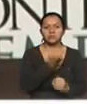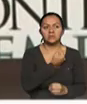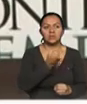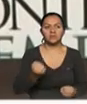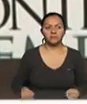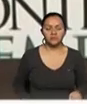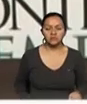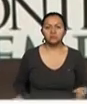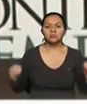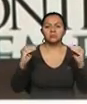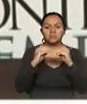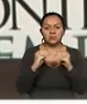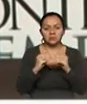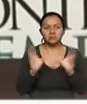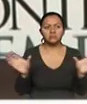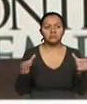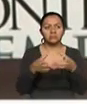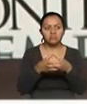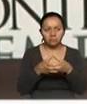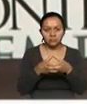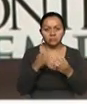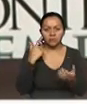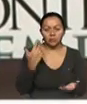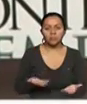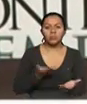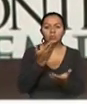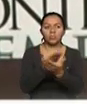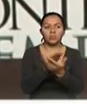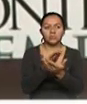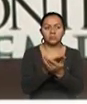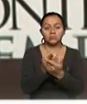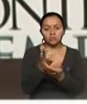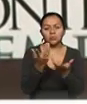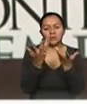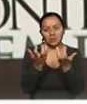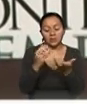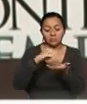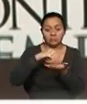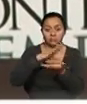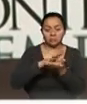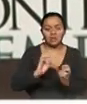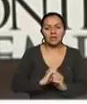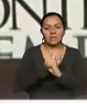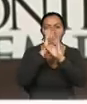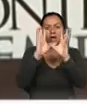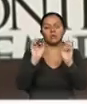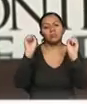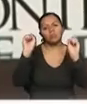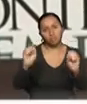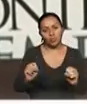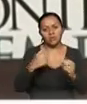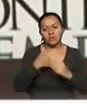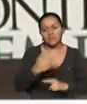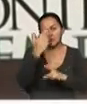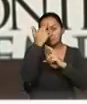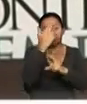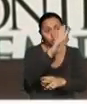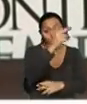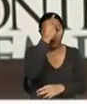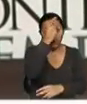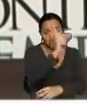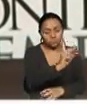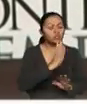nuestro sacrificio y también nuestra propuesta. Queremos dejar claro que vamos a ser respetuosos de